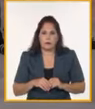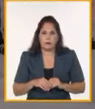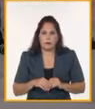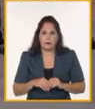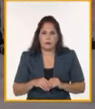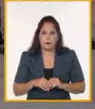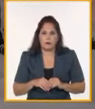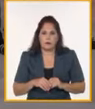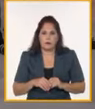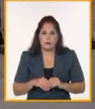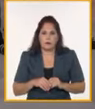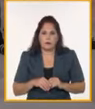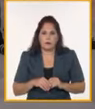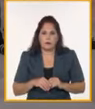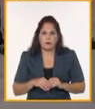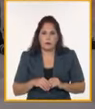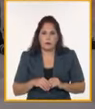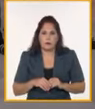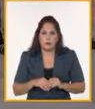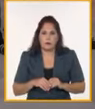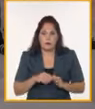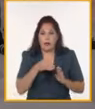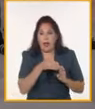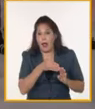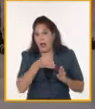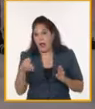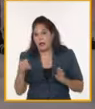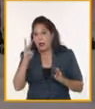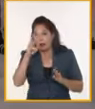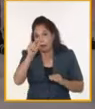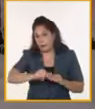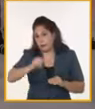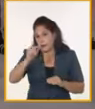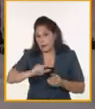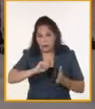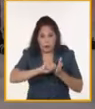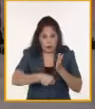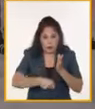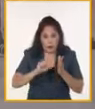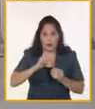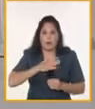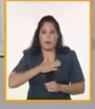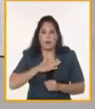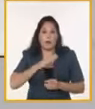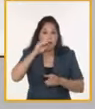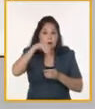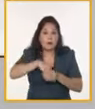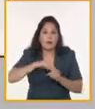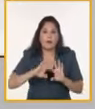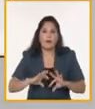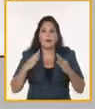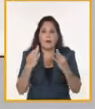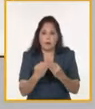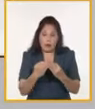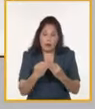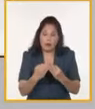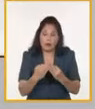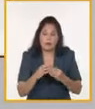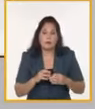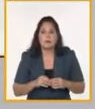la de los de hasta tres personas eh contratadas incluidos los familiares Eso sí es una diferencia en